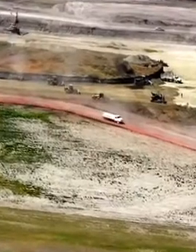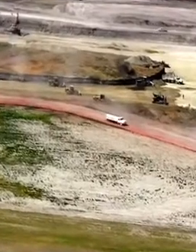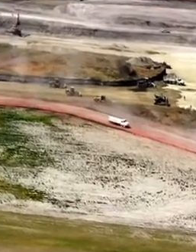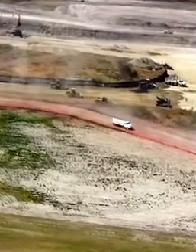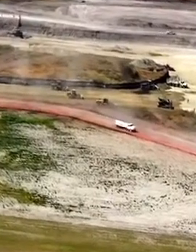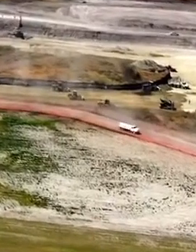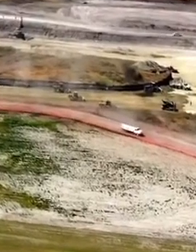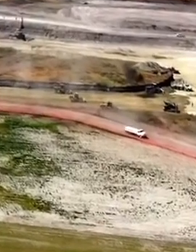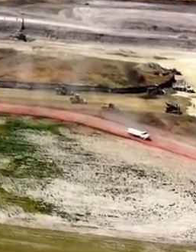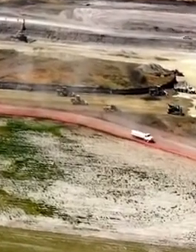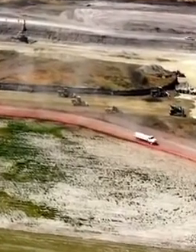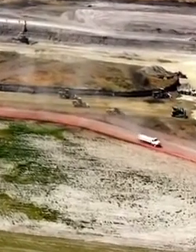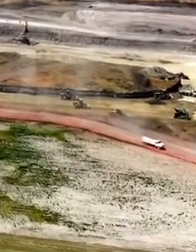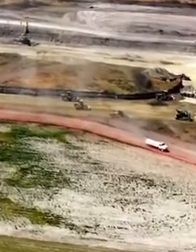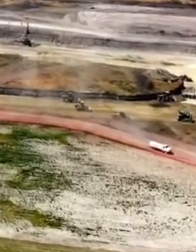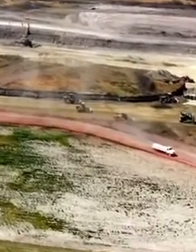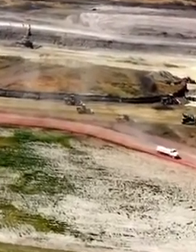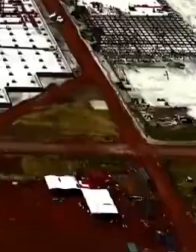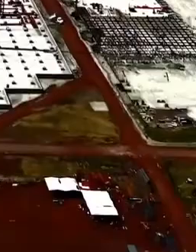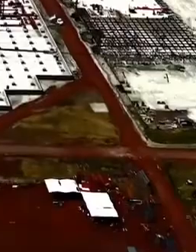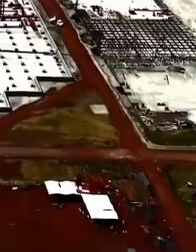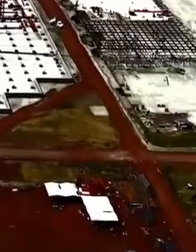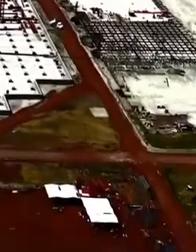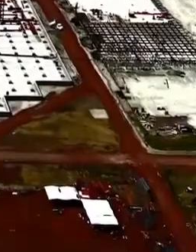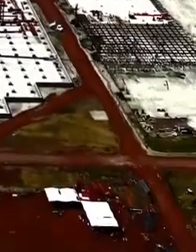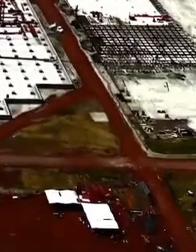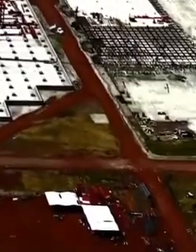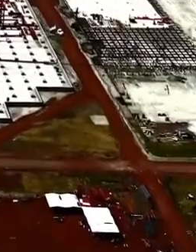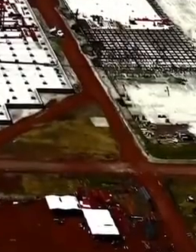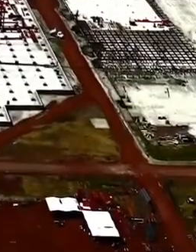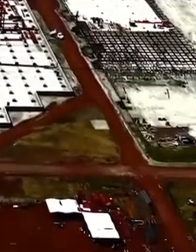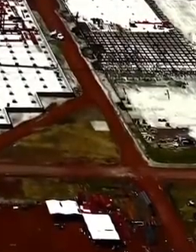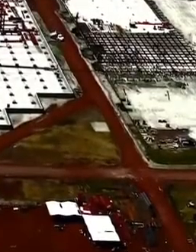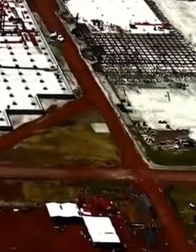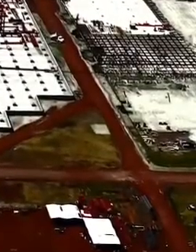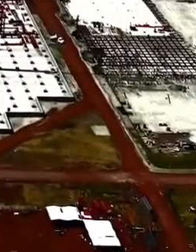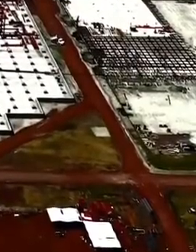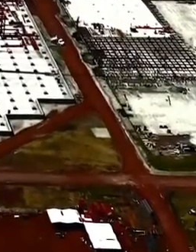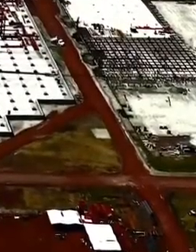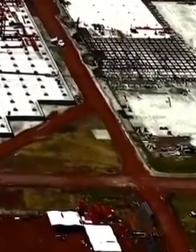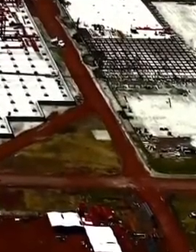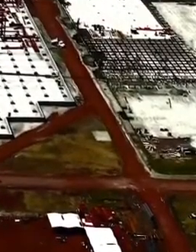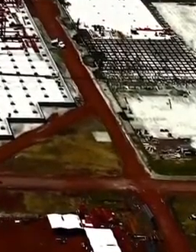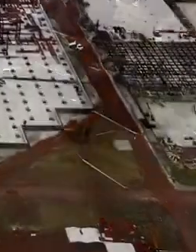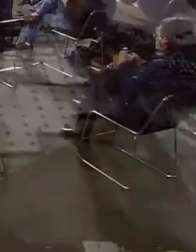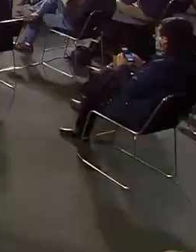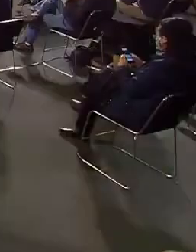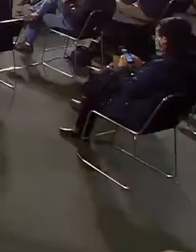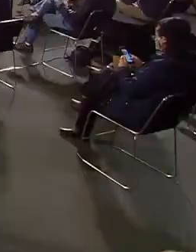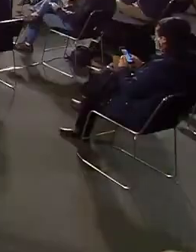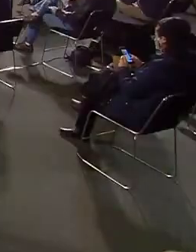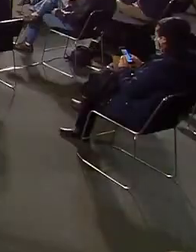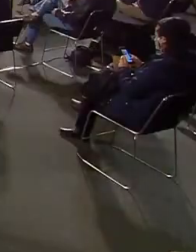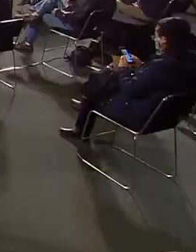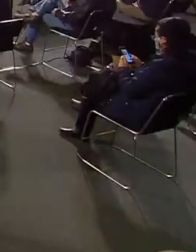concluirá conforme a lo programado. Faltan 518 días de construcción.